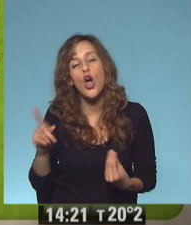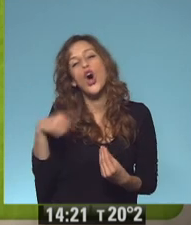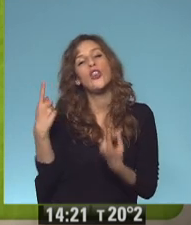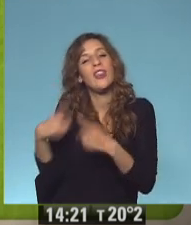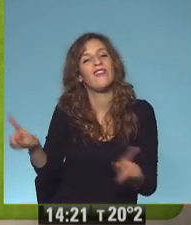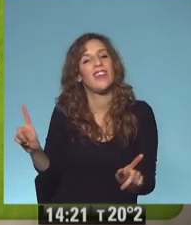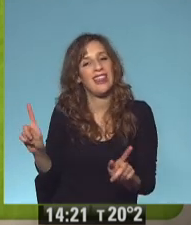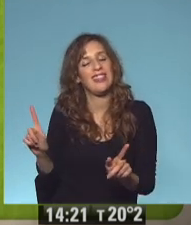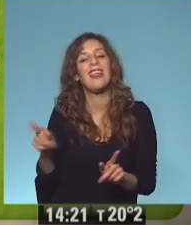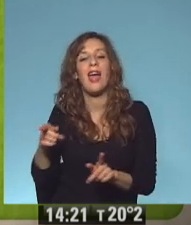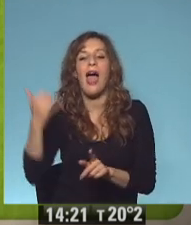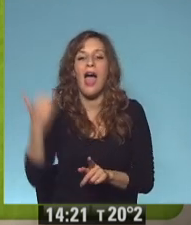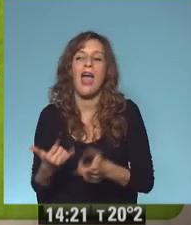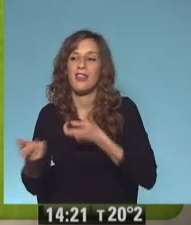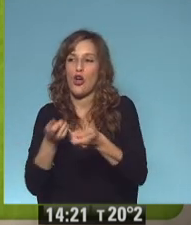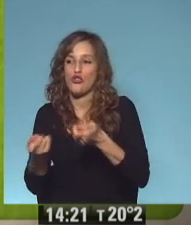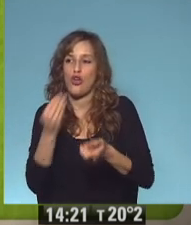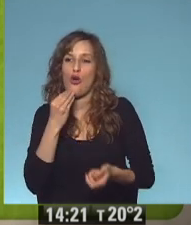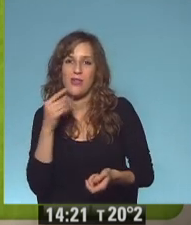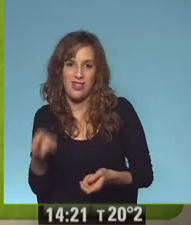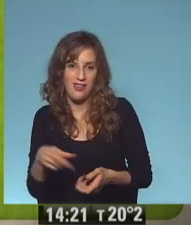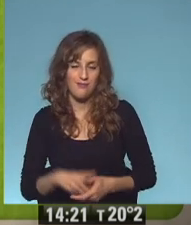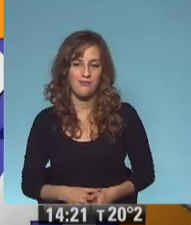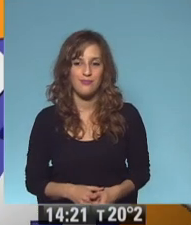Los puestos de comida y la heladería.